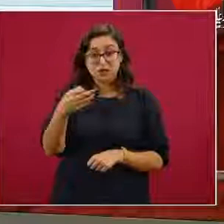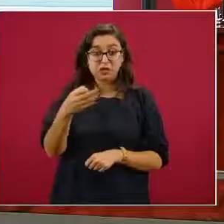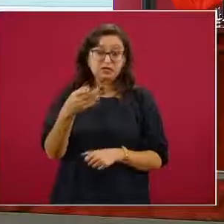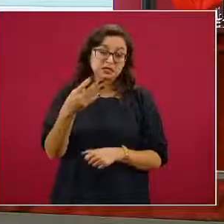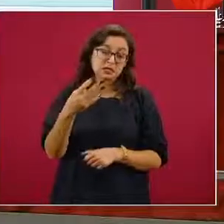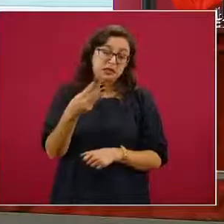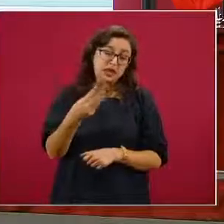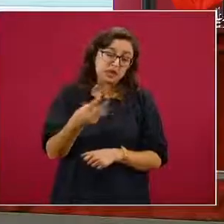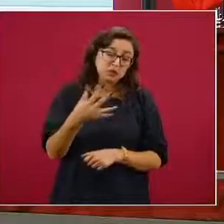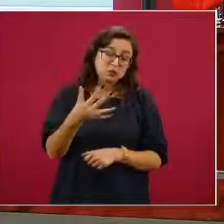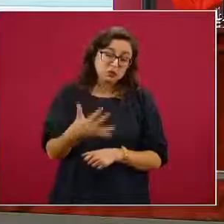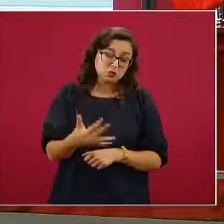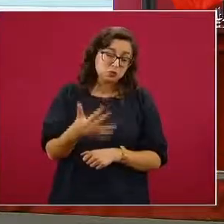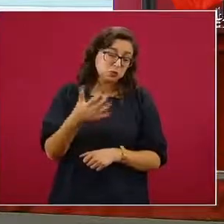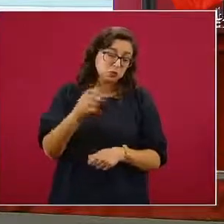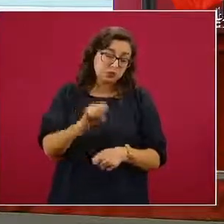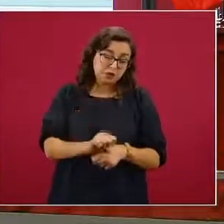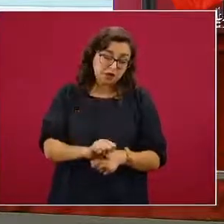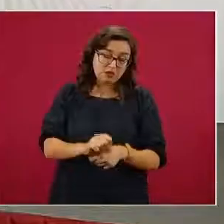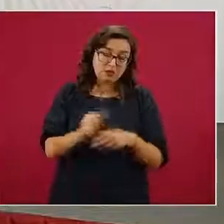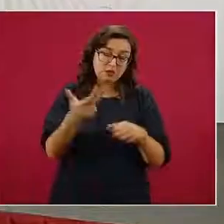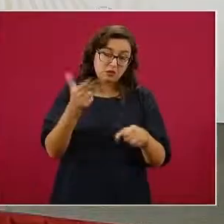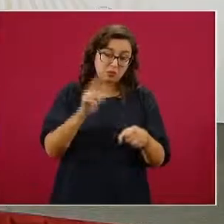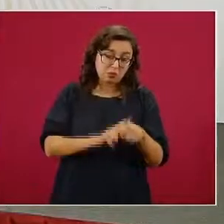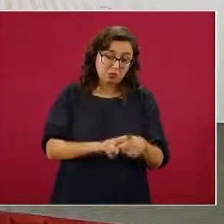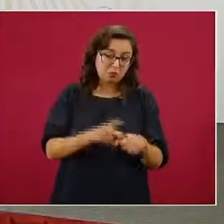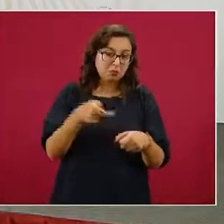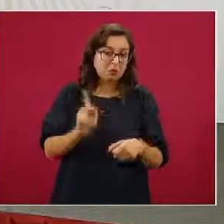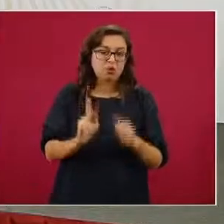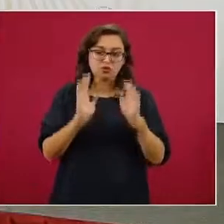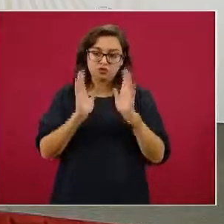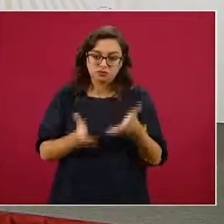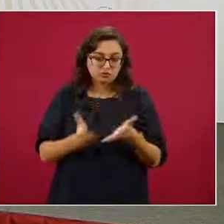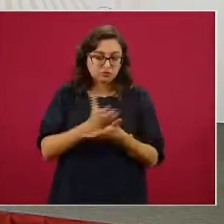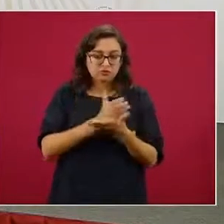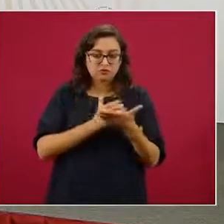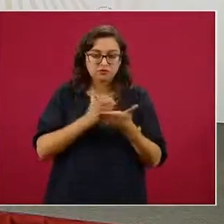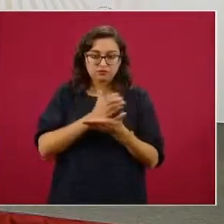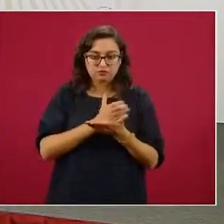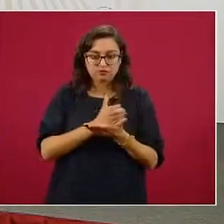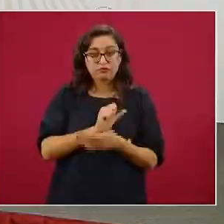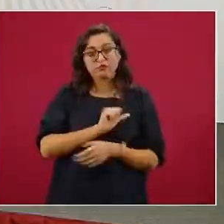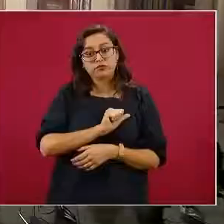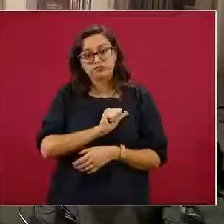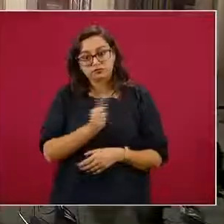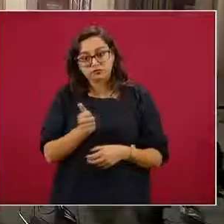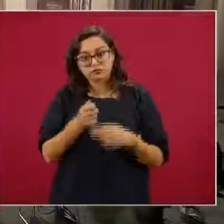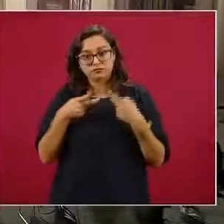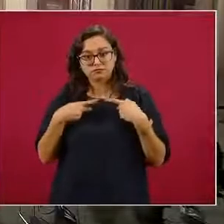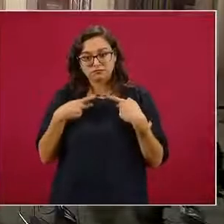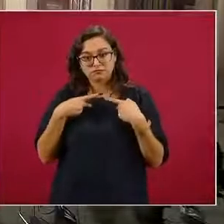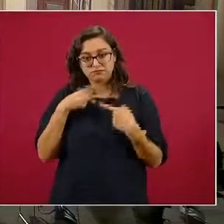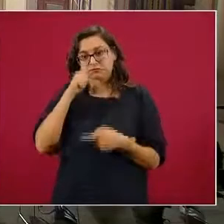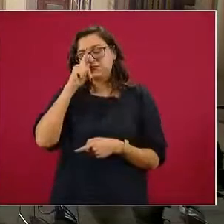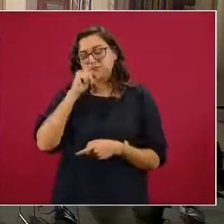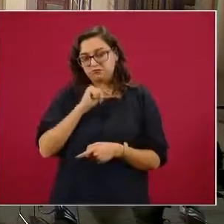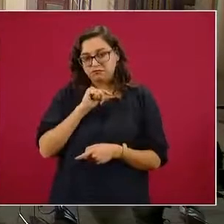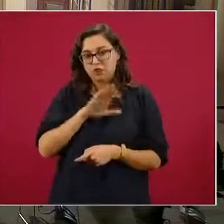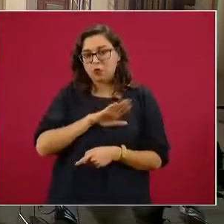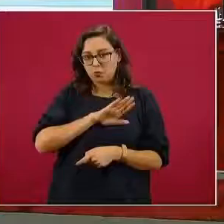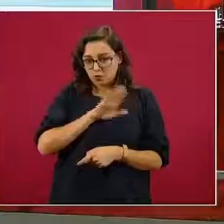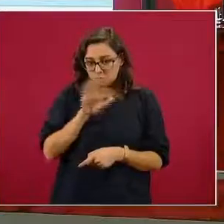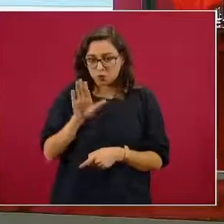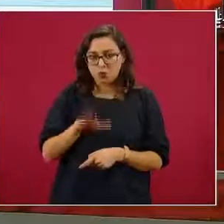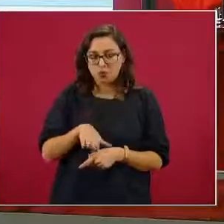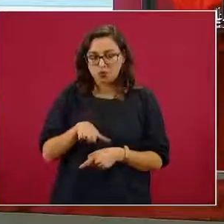4 semanas, hospitalizados y que se recuperaron. Otras personas desafortunadamente fallecieron, enseguida voy a